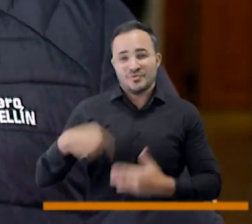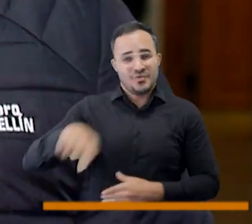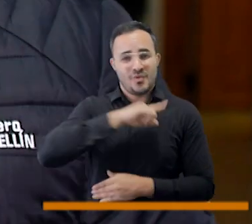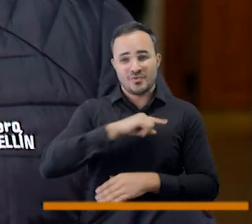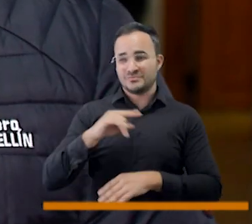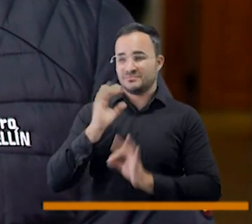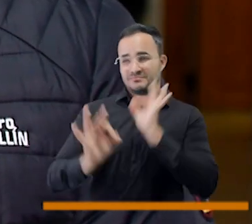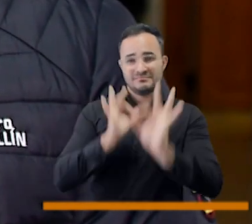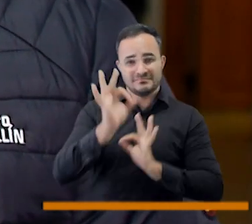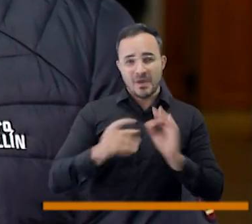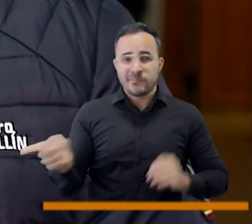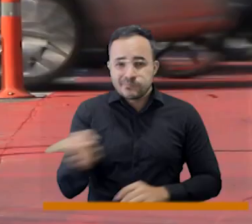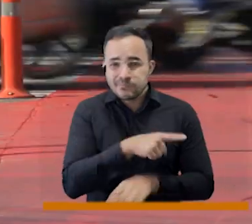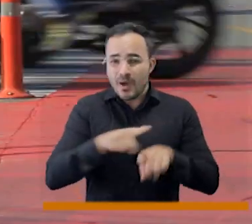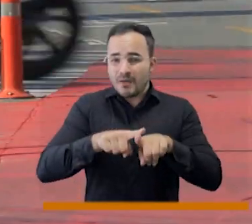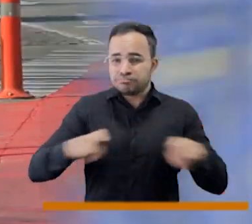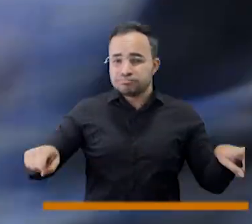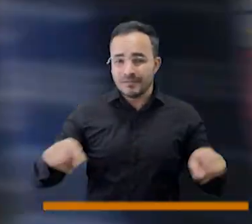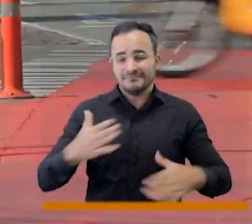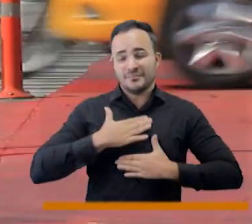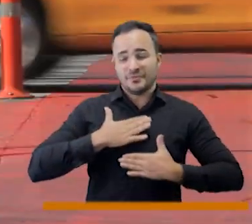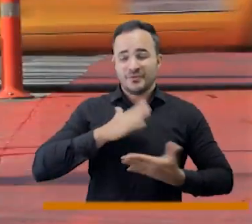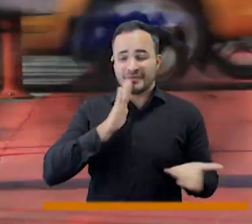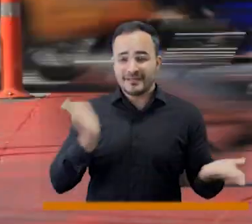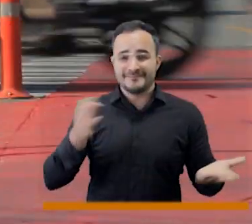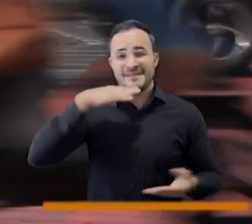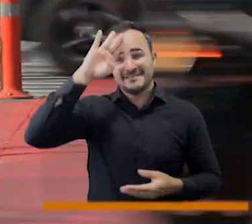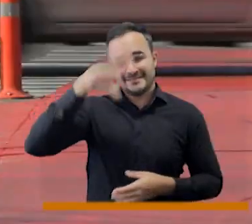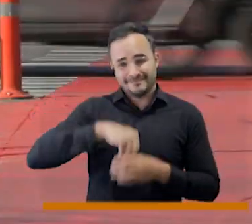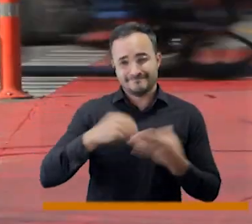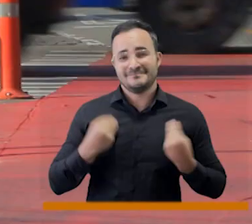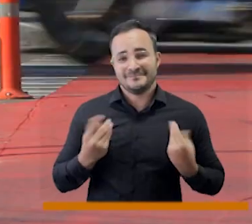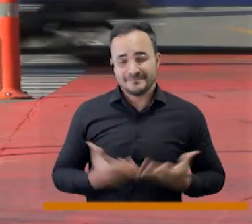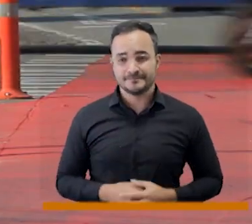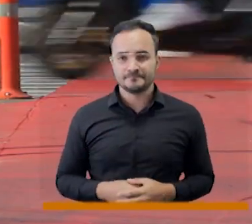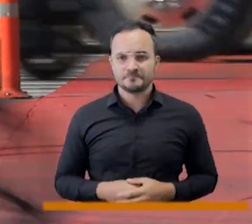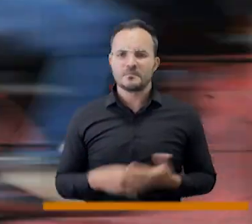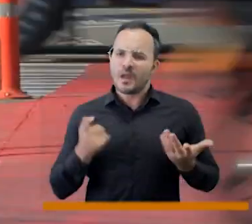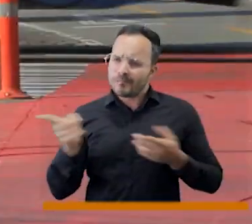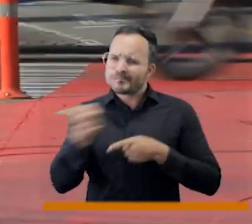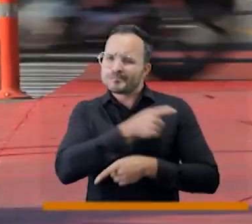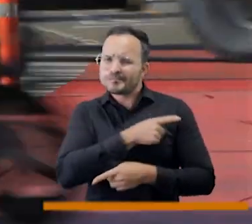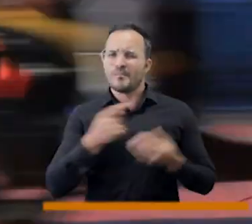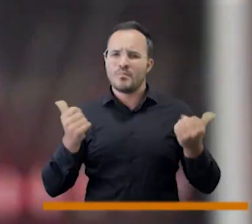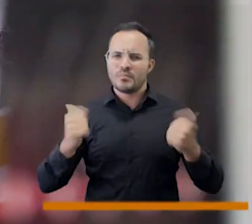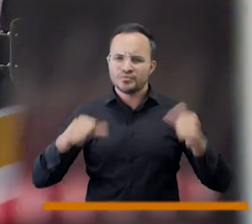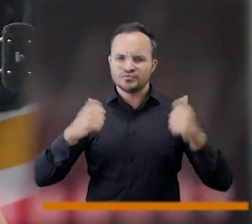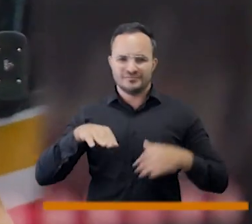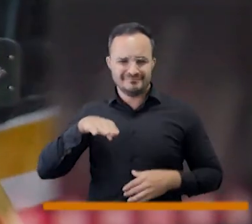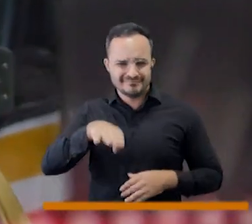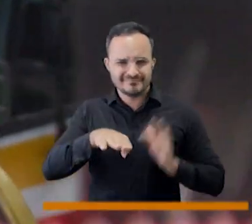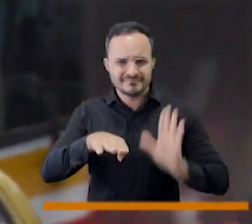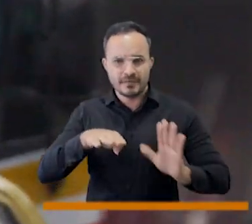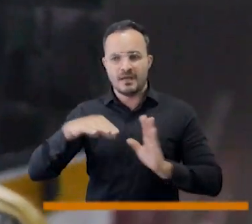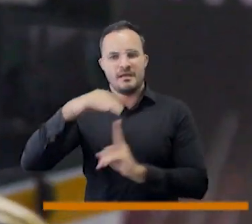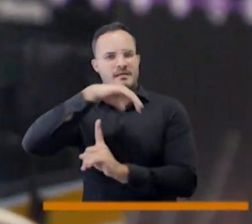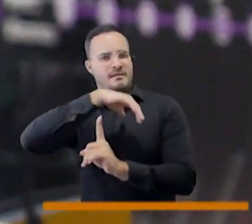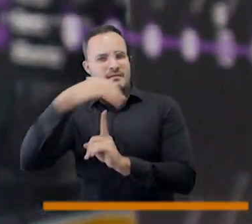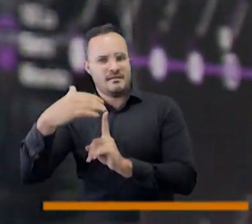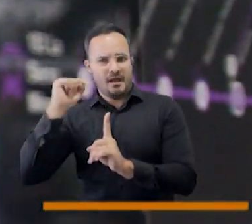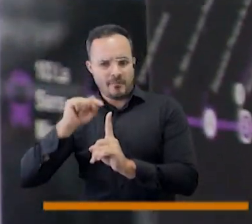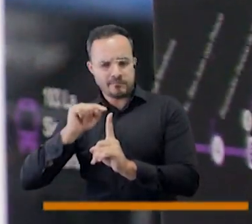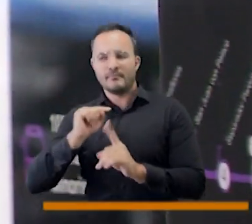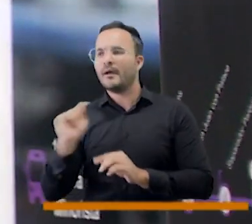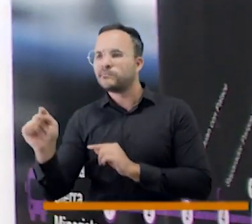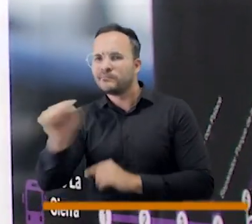que nos pertenece a los ciudadanos de Medellín. Igualmente, hay varios paraderos de buses con un deterioro significativo.